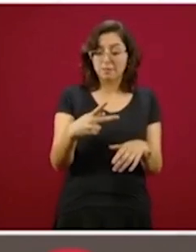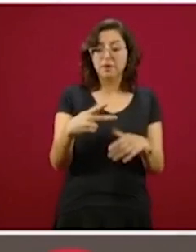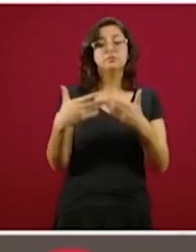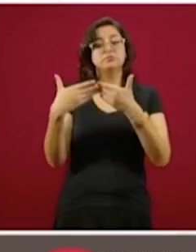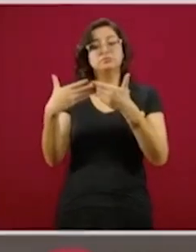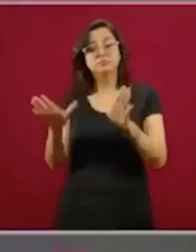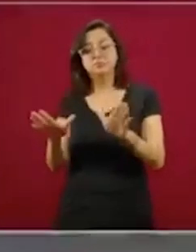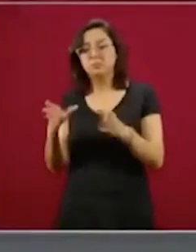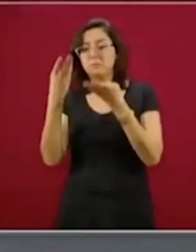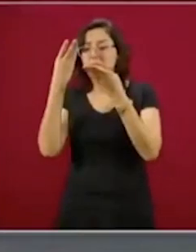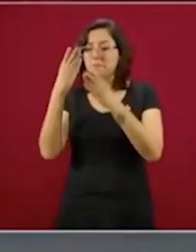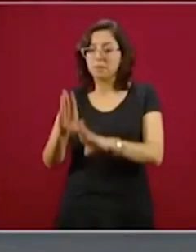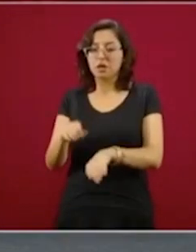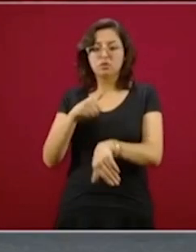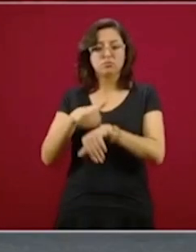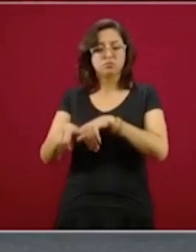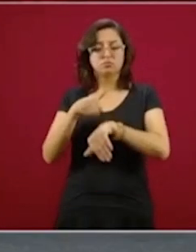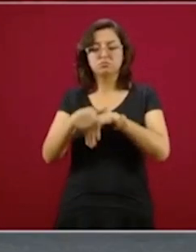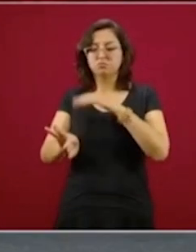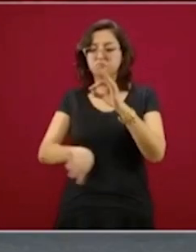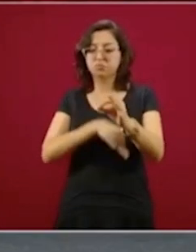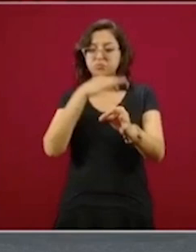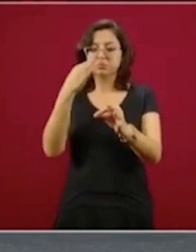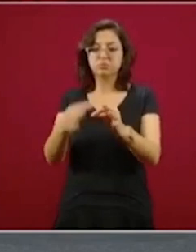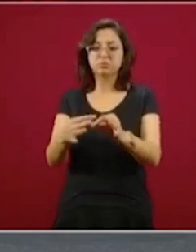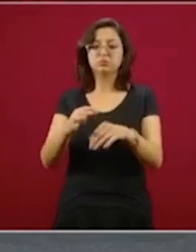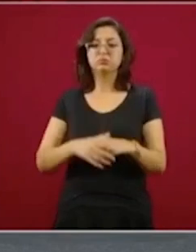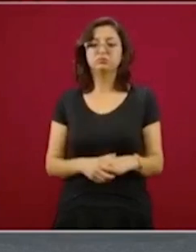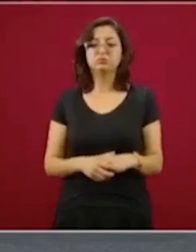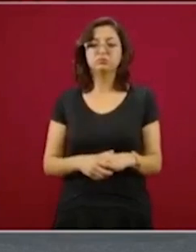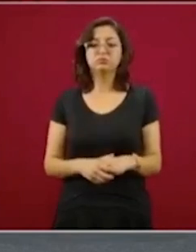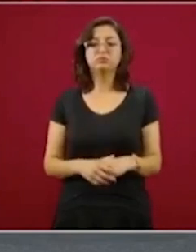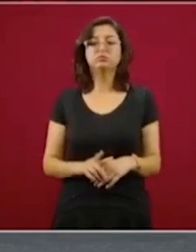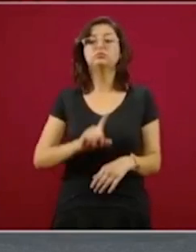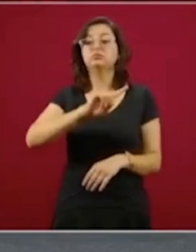la apertura de la cuenta Banorte. En ese momento los beneficiarios regresan a